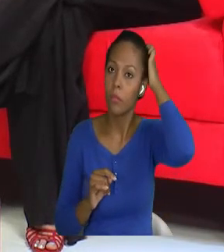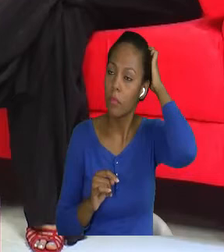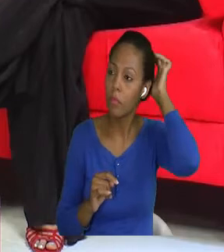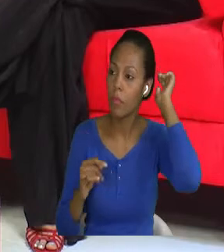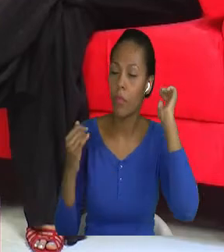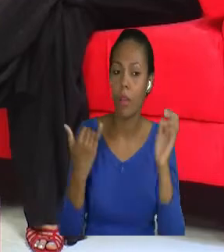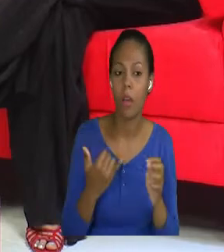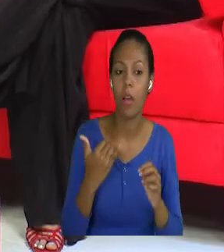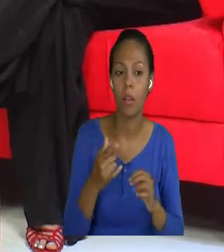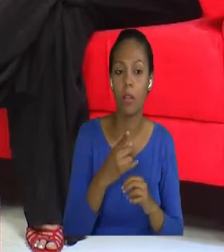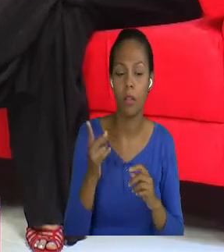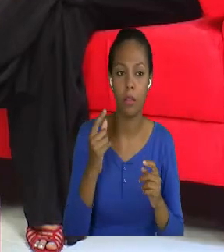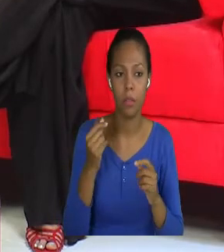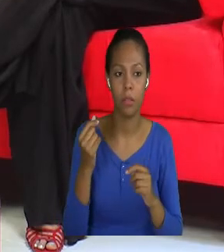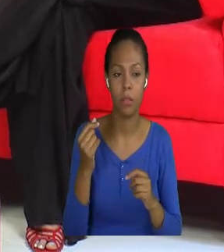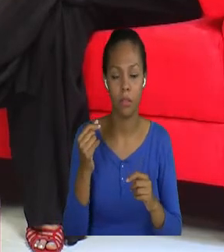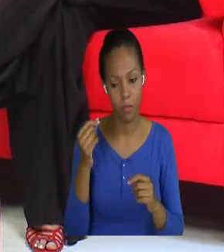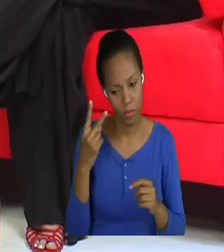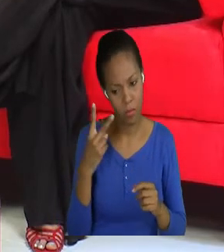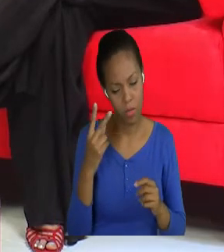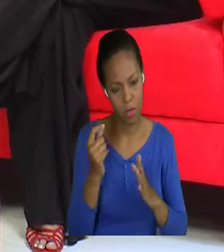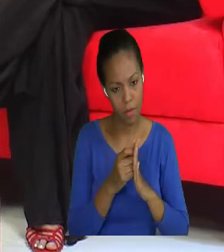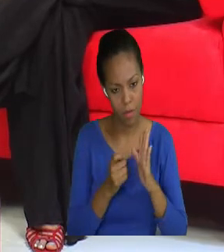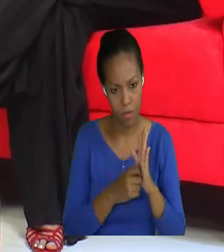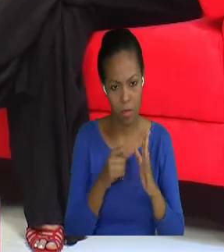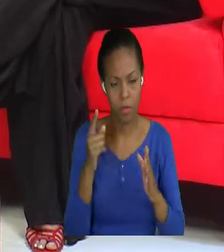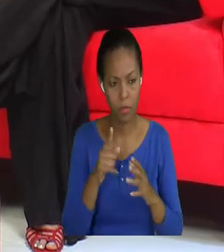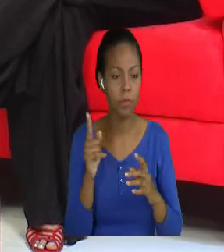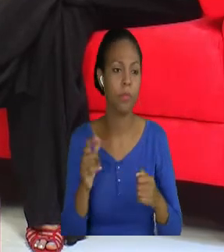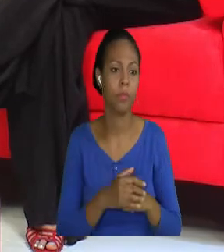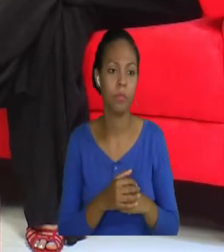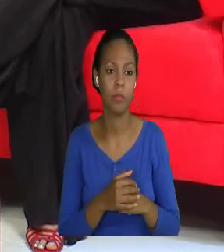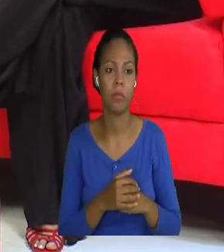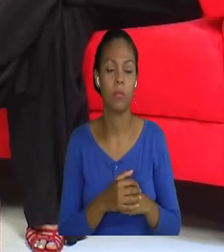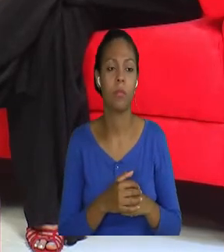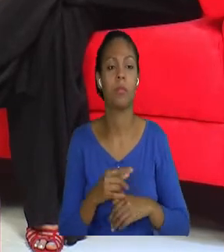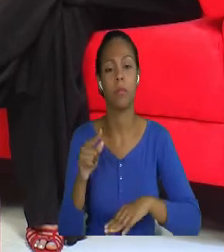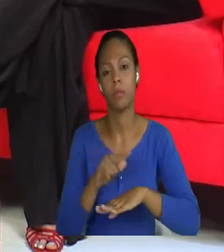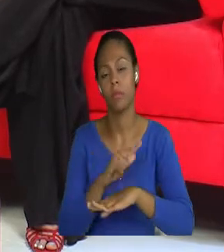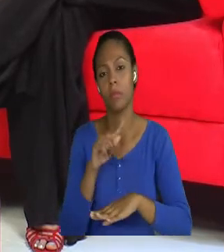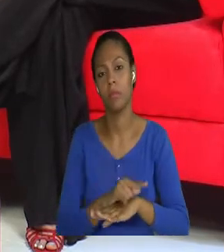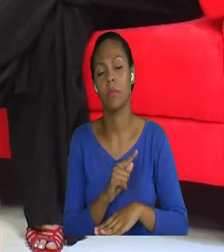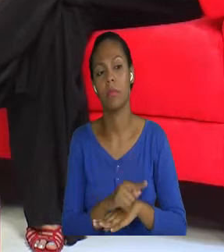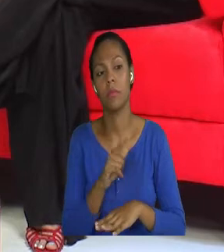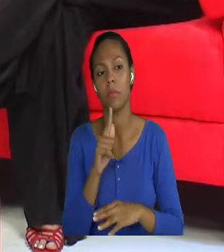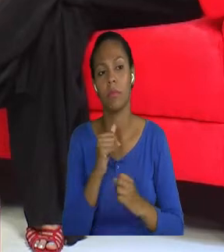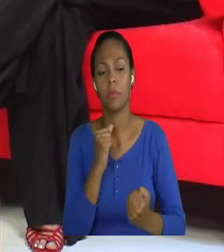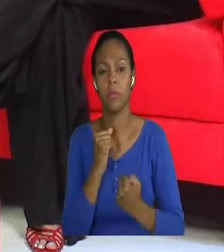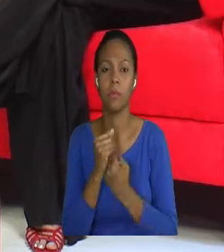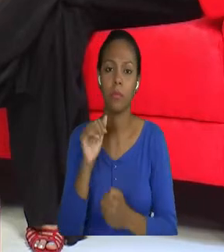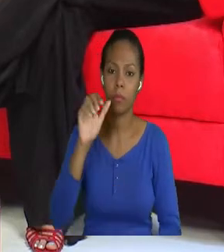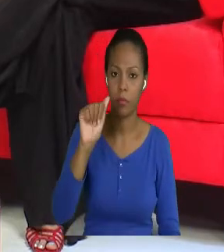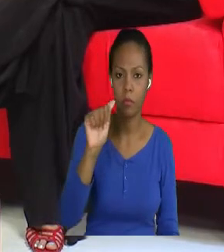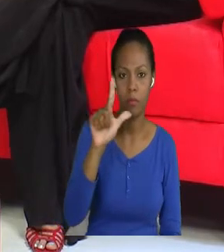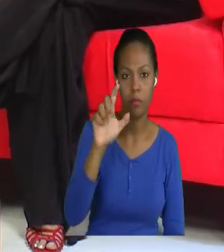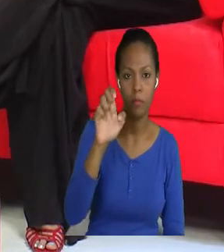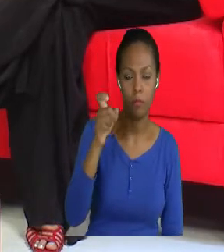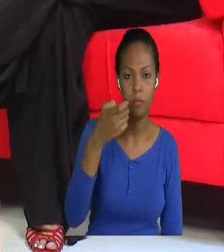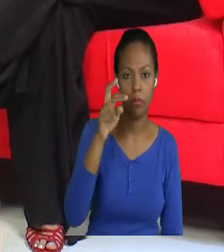nuestra tercera oportunidad, Carlitos, con la Fundación Alegría de